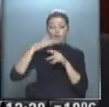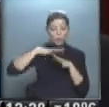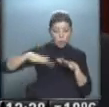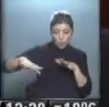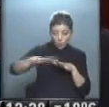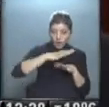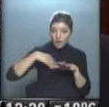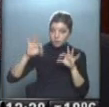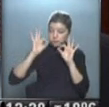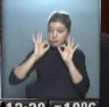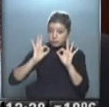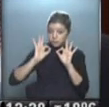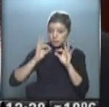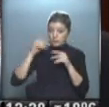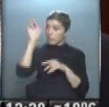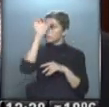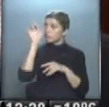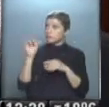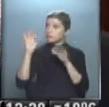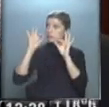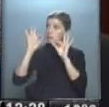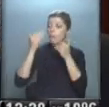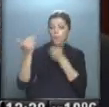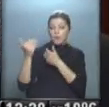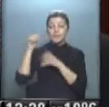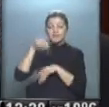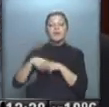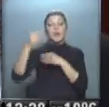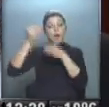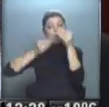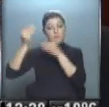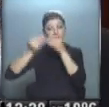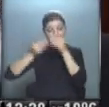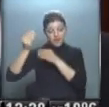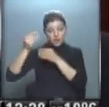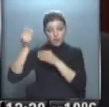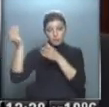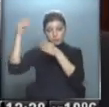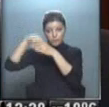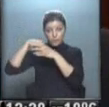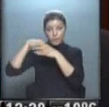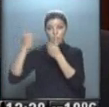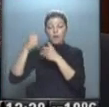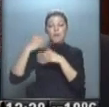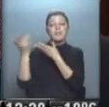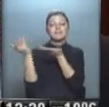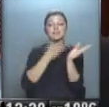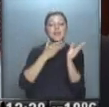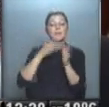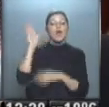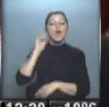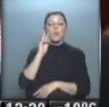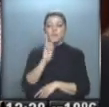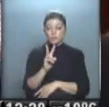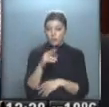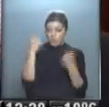geográfica de tal magnitud que le permite alcanzar la cuota de mercado que es para todos los sistemas de comunicación audiovisual,